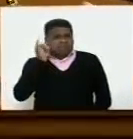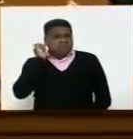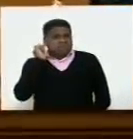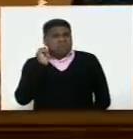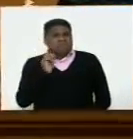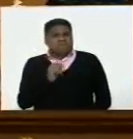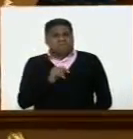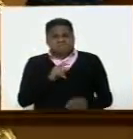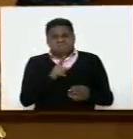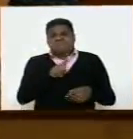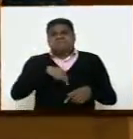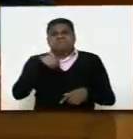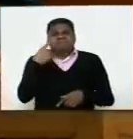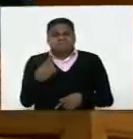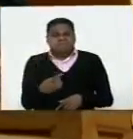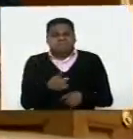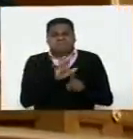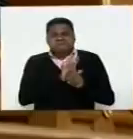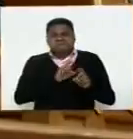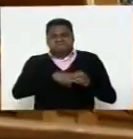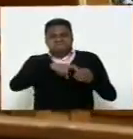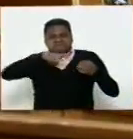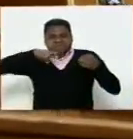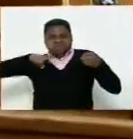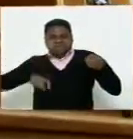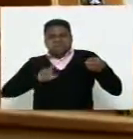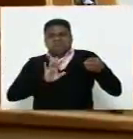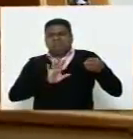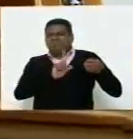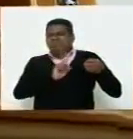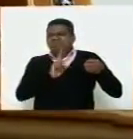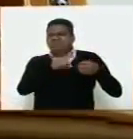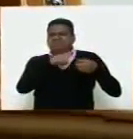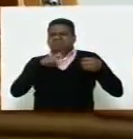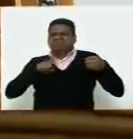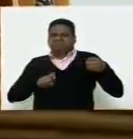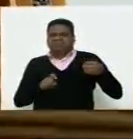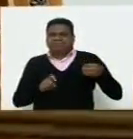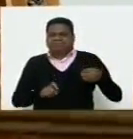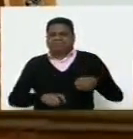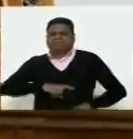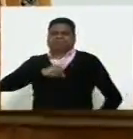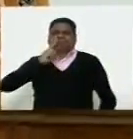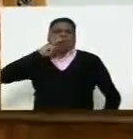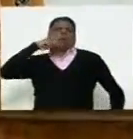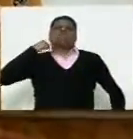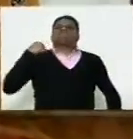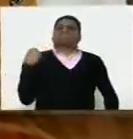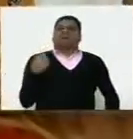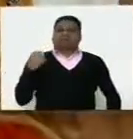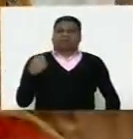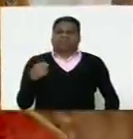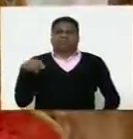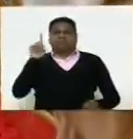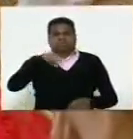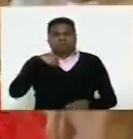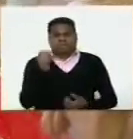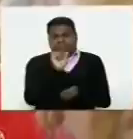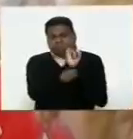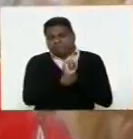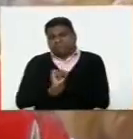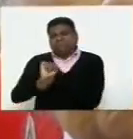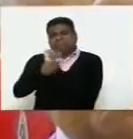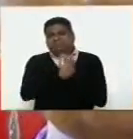A partir de la exclusión, a partir del patriarcado, la esclavitud, el